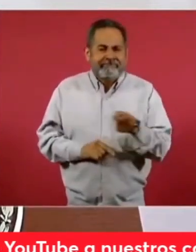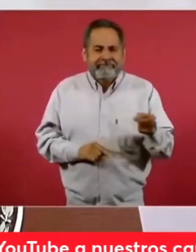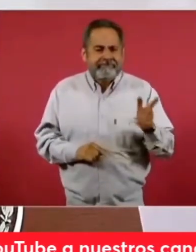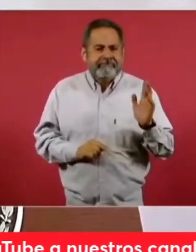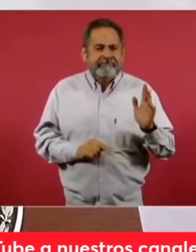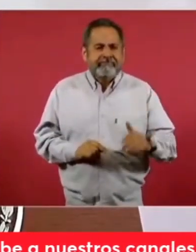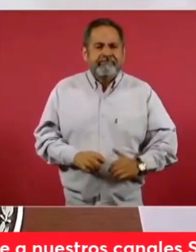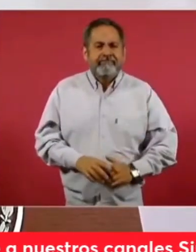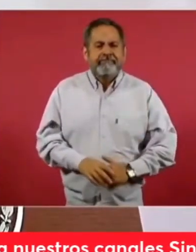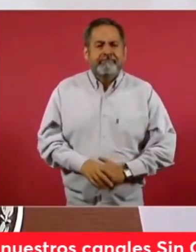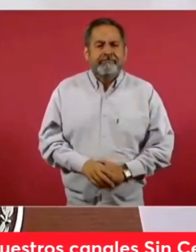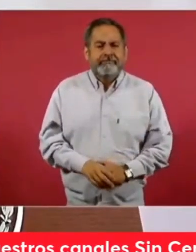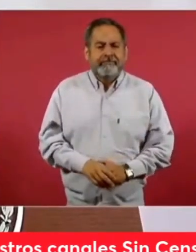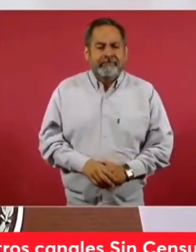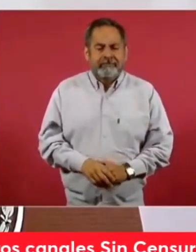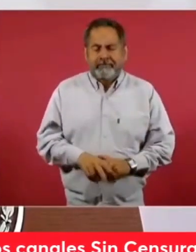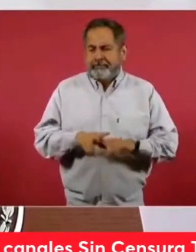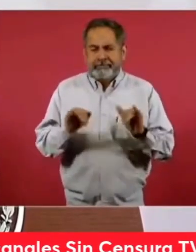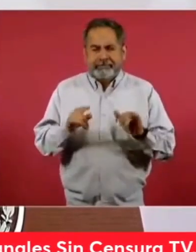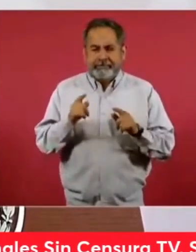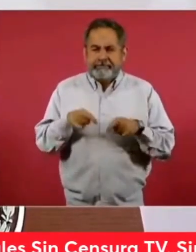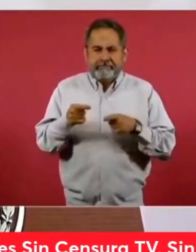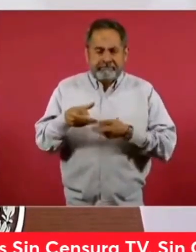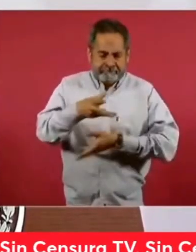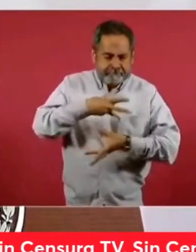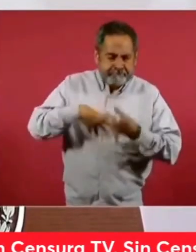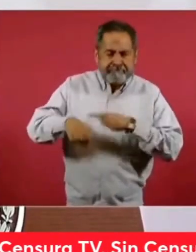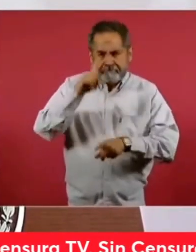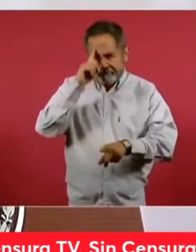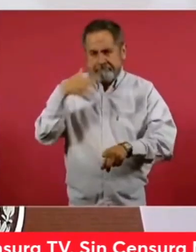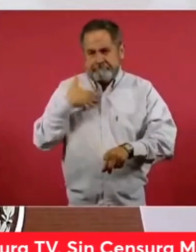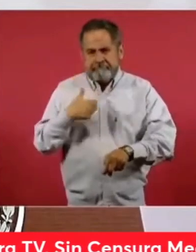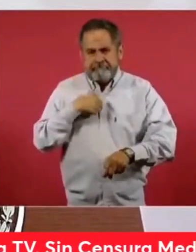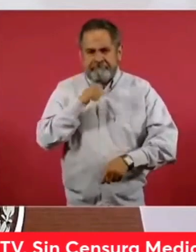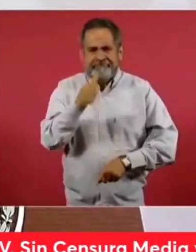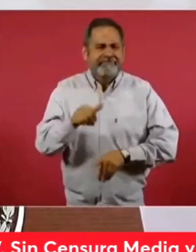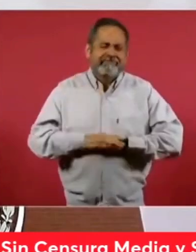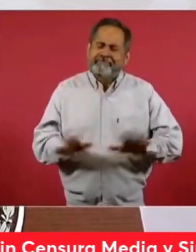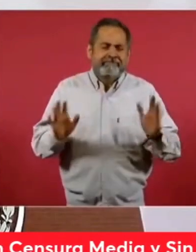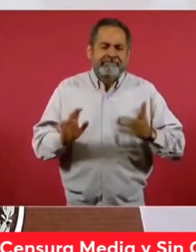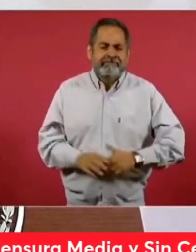O sea, que son los que dominan, forman opinión pública,